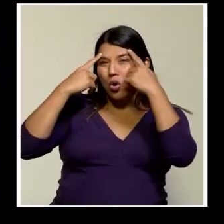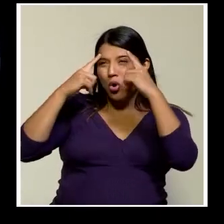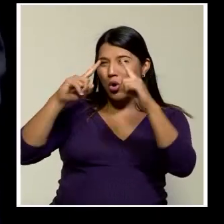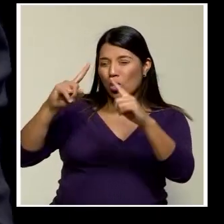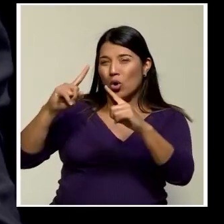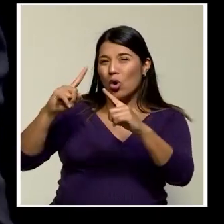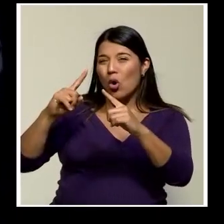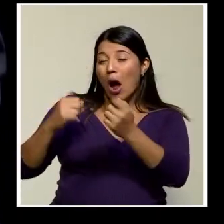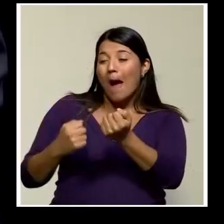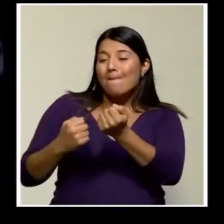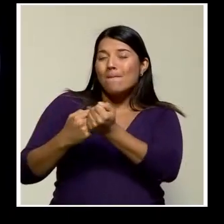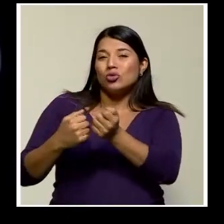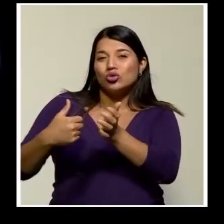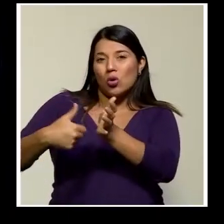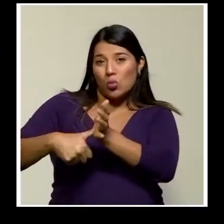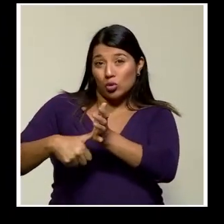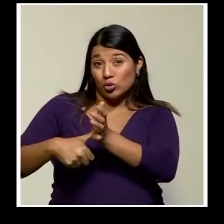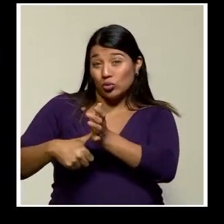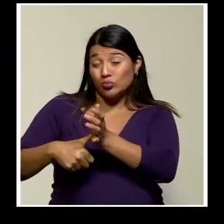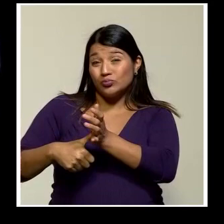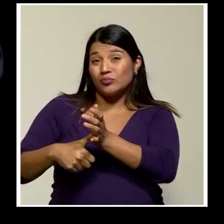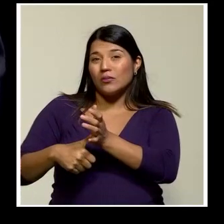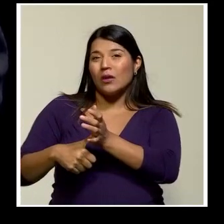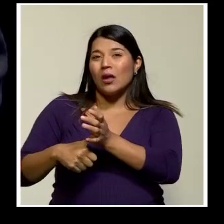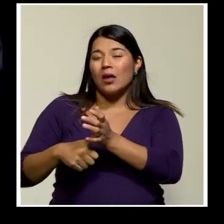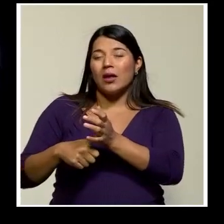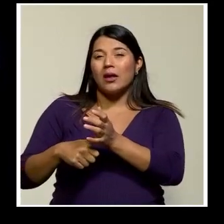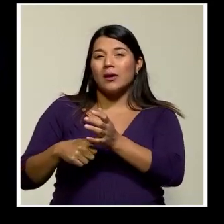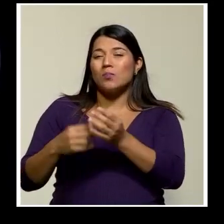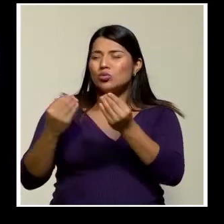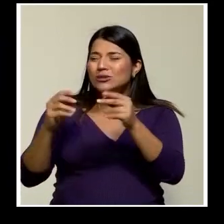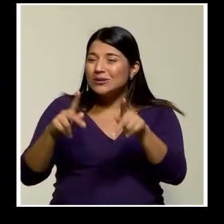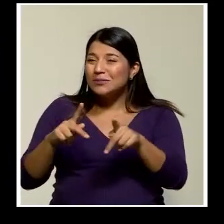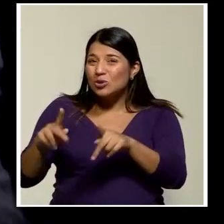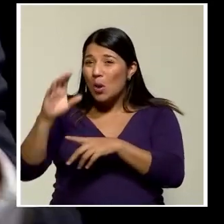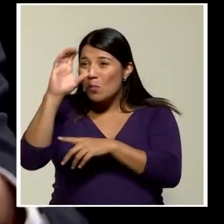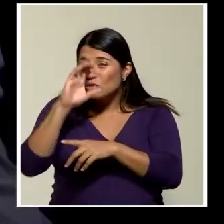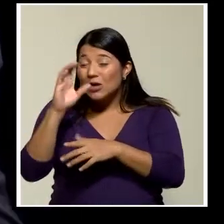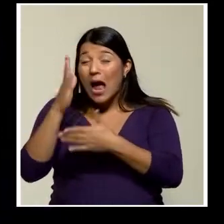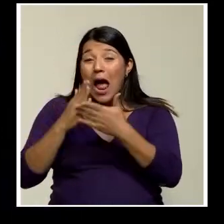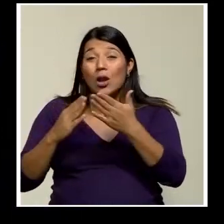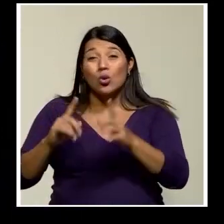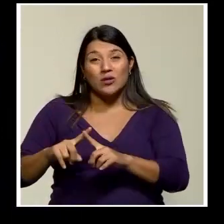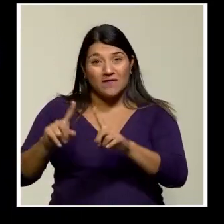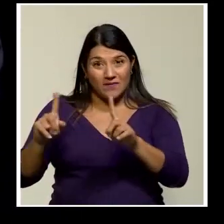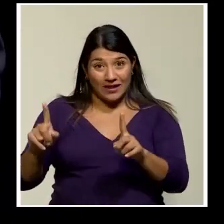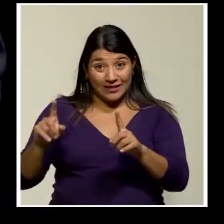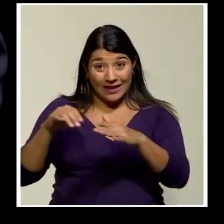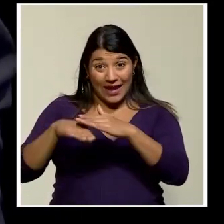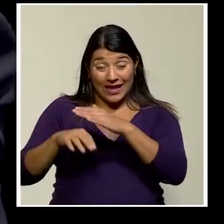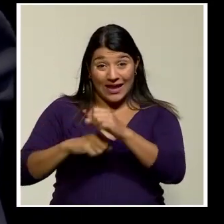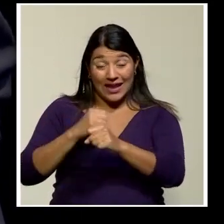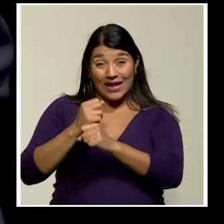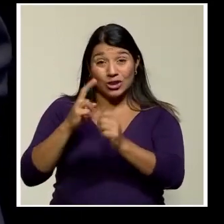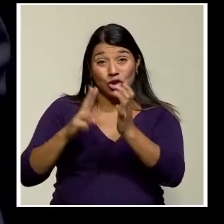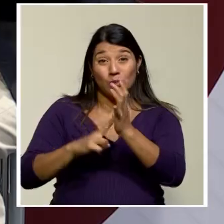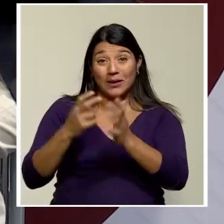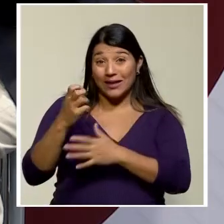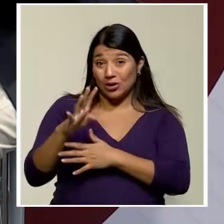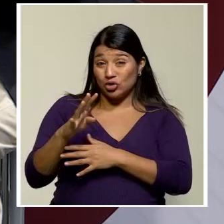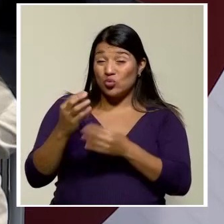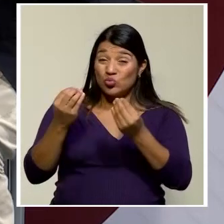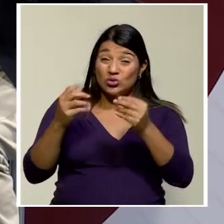descontento con el bipartidismo que buscaba cambios. Muchos de esos votantes del 2014 se sienten